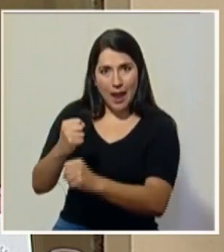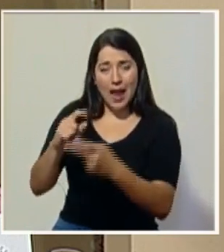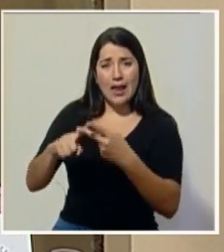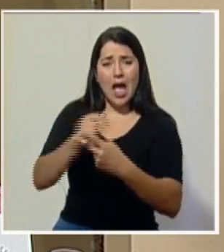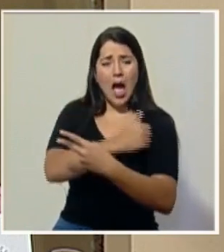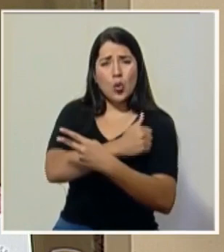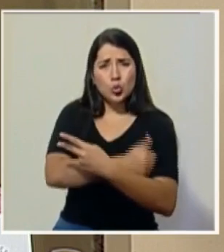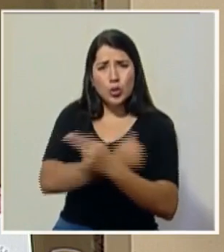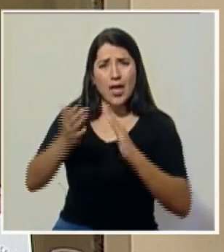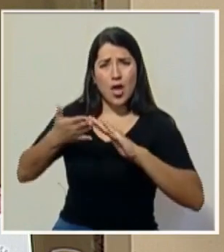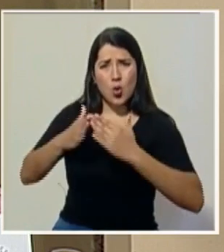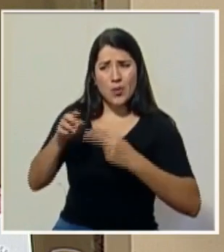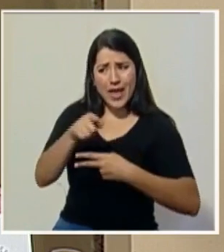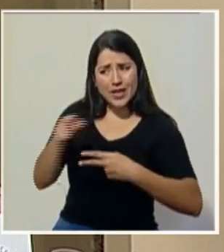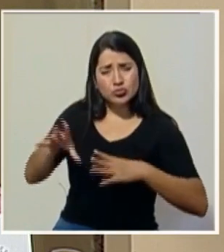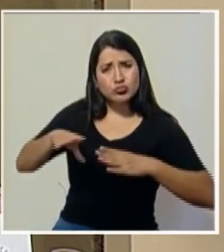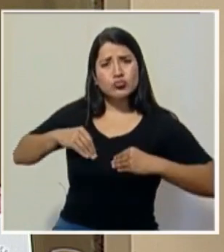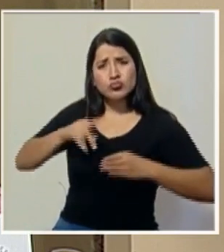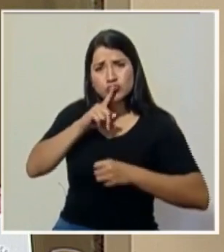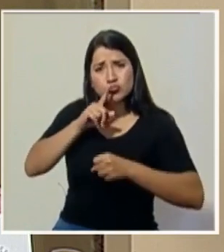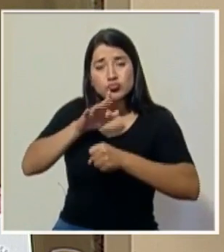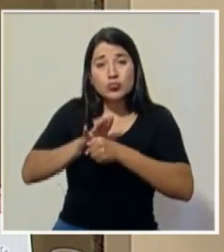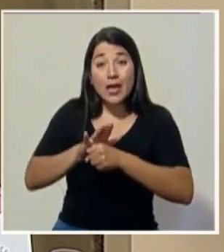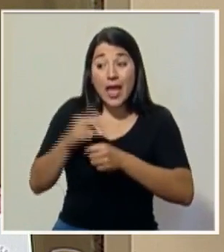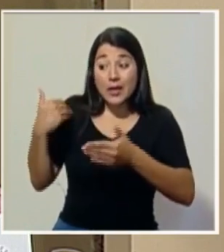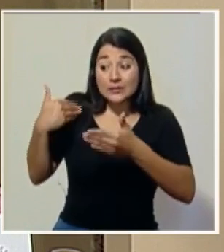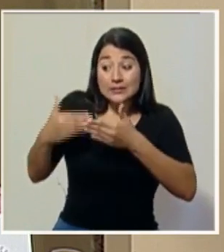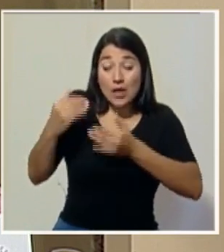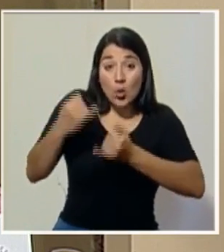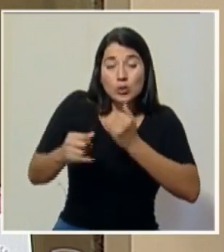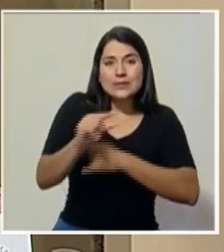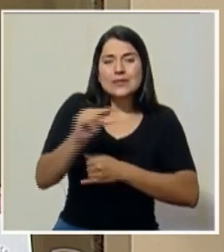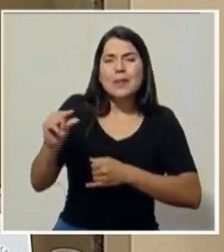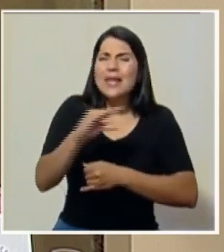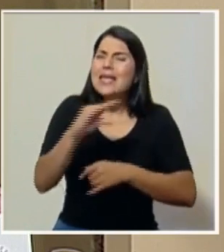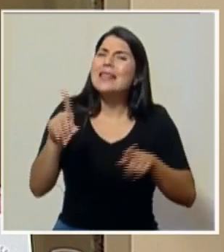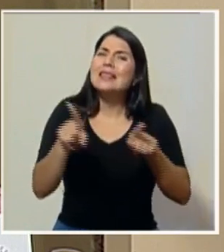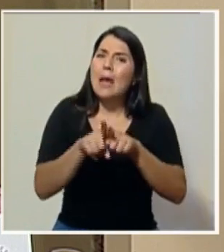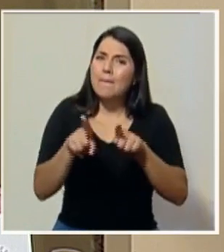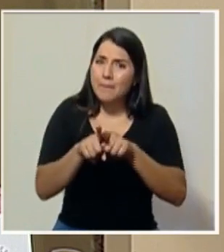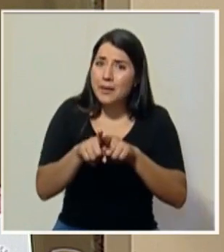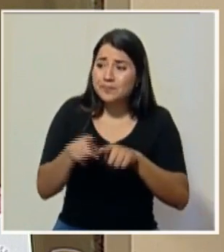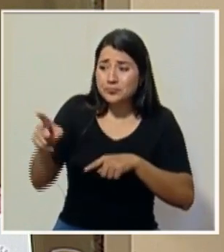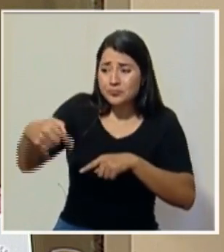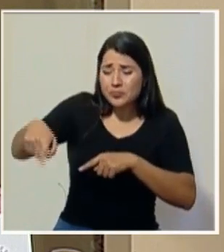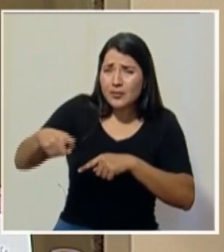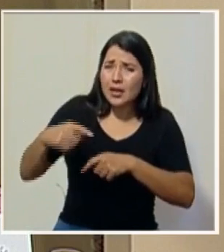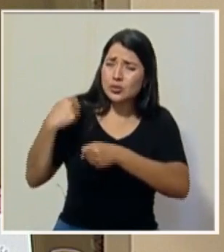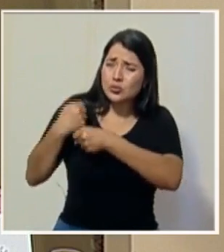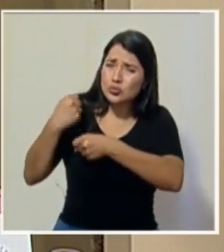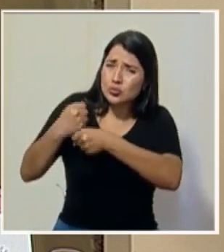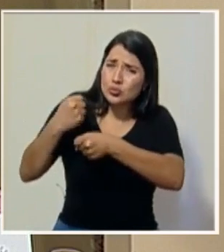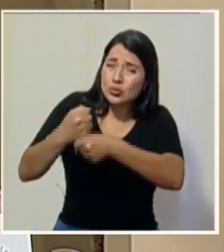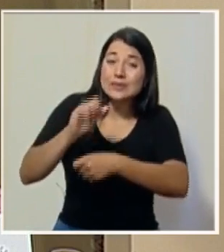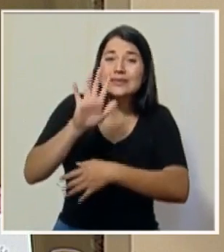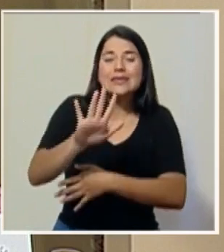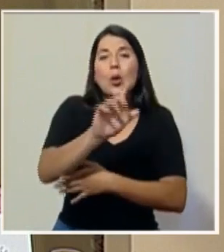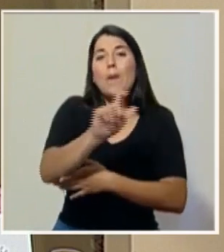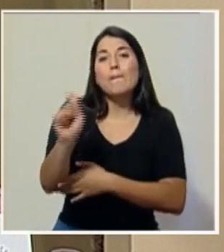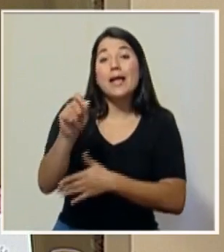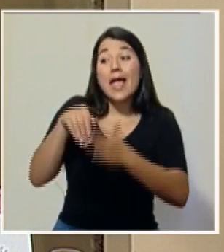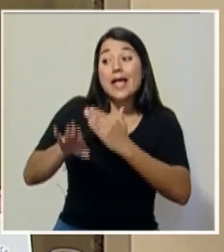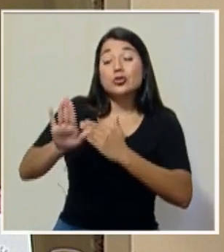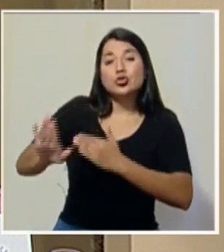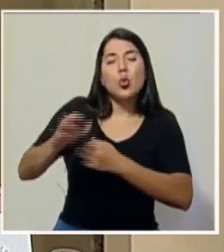han asumido y han manifestado en estas últimas semanas y que también han venido trabajando durante todos estos 5 meses